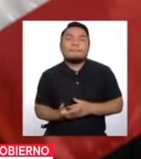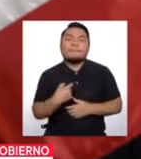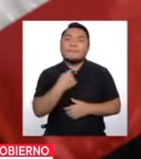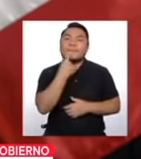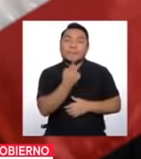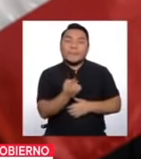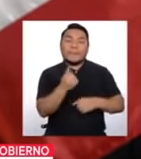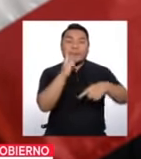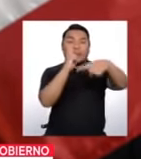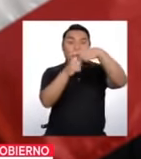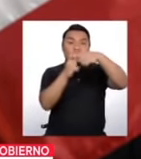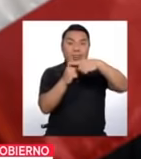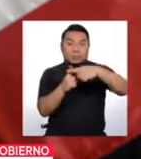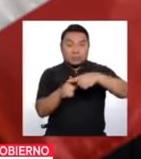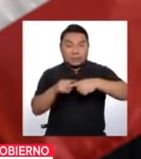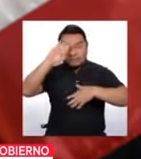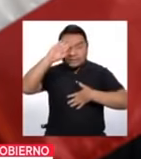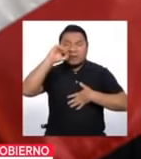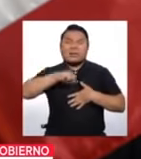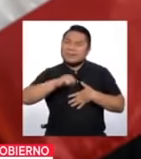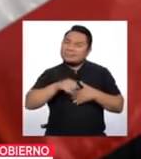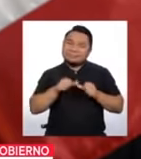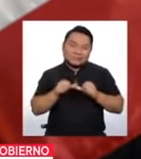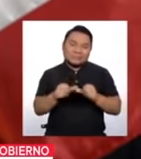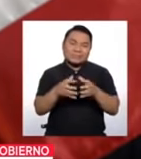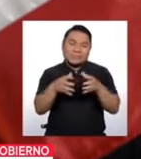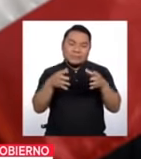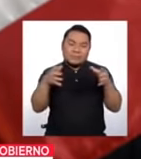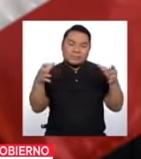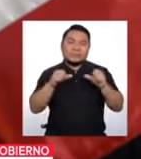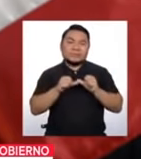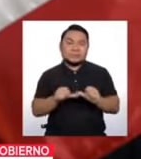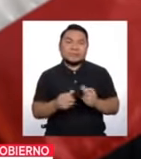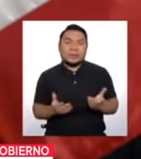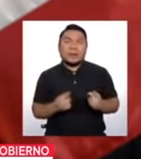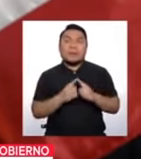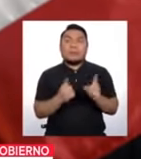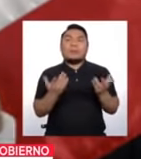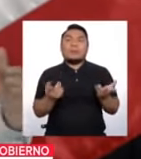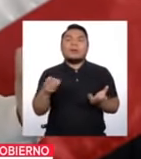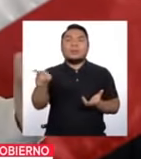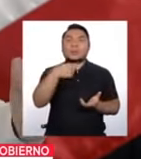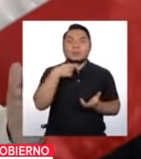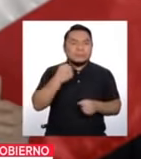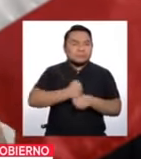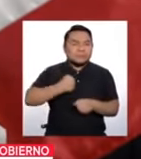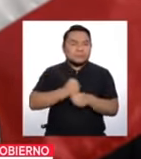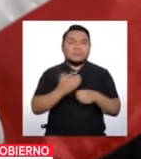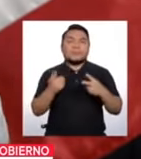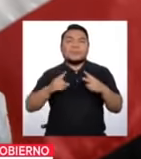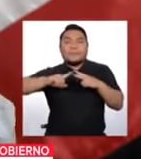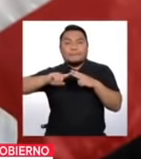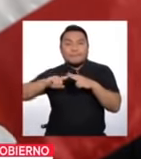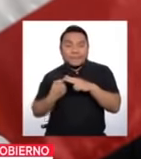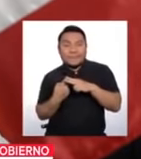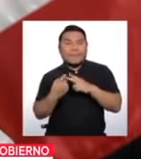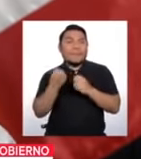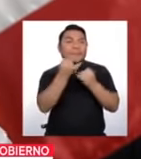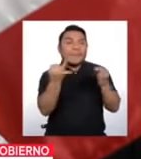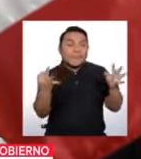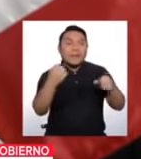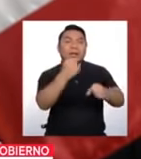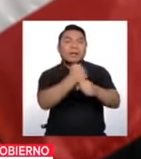de positivos va a seguir aumentando. Vamos a tomar medidas como inicio de algunas